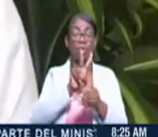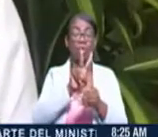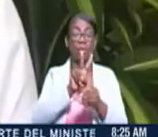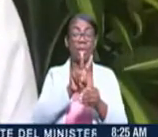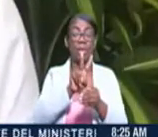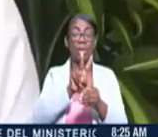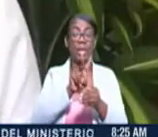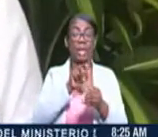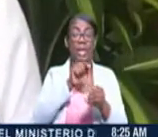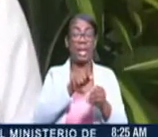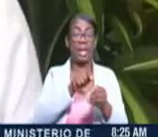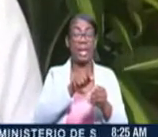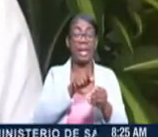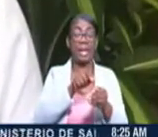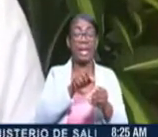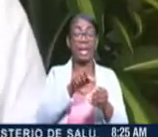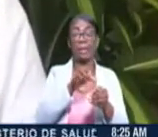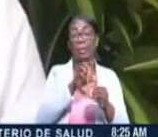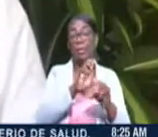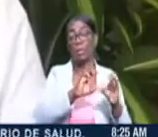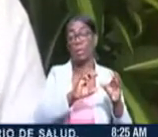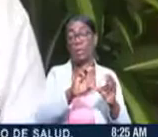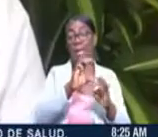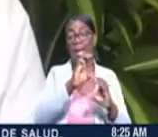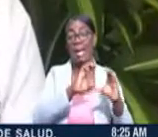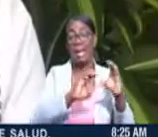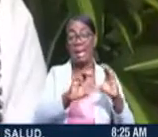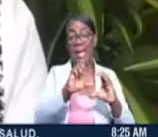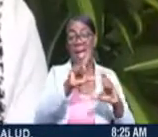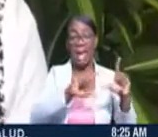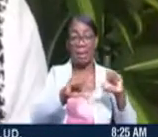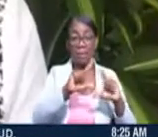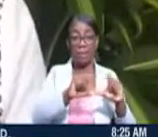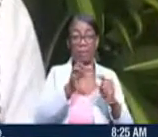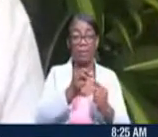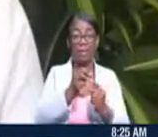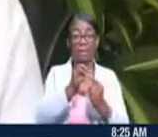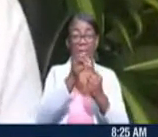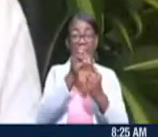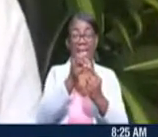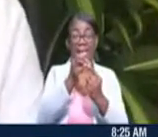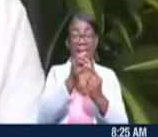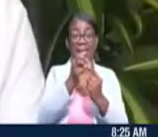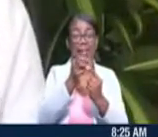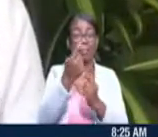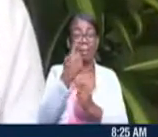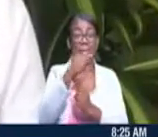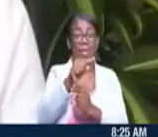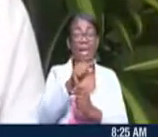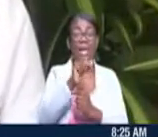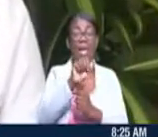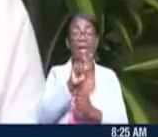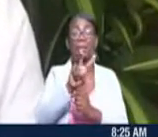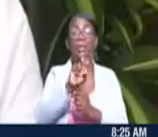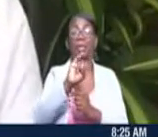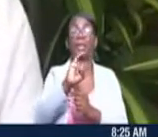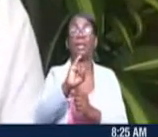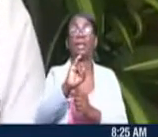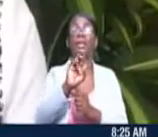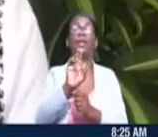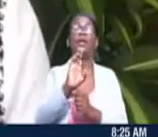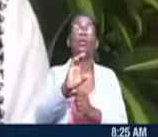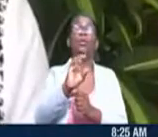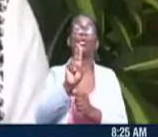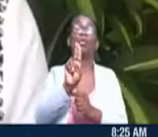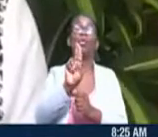al público, porque de verdad que estamos confiando y apostando a la acuicultura como un motor para